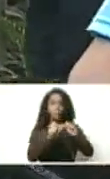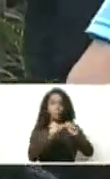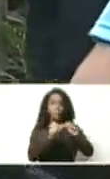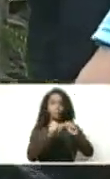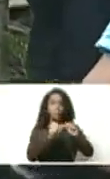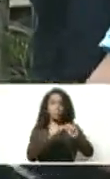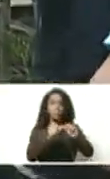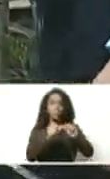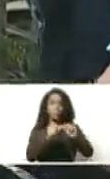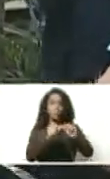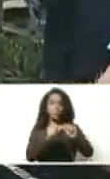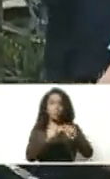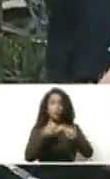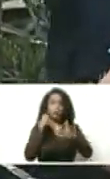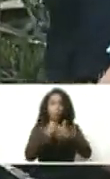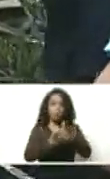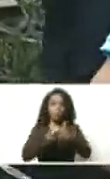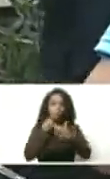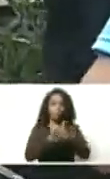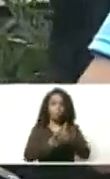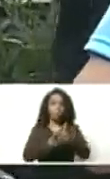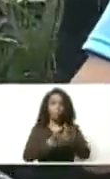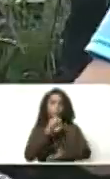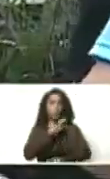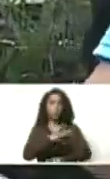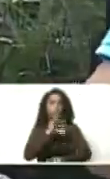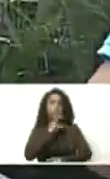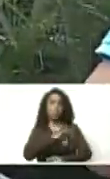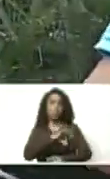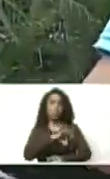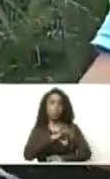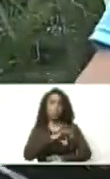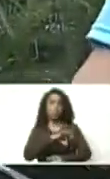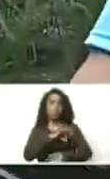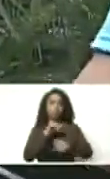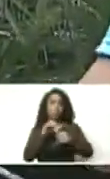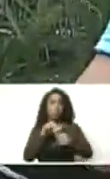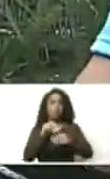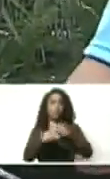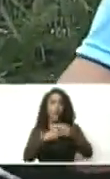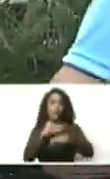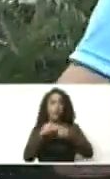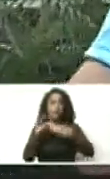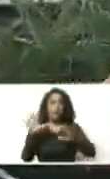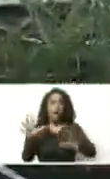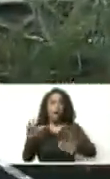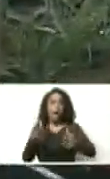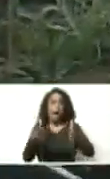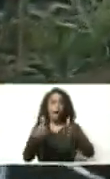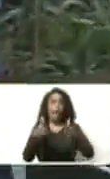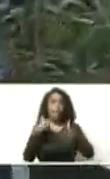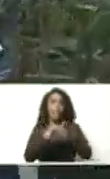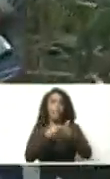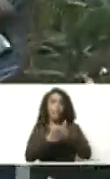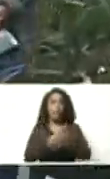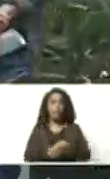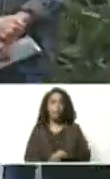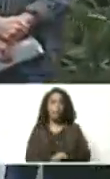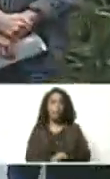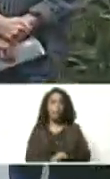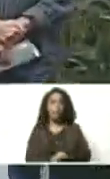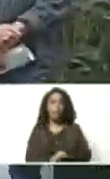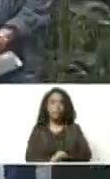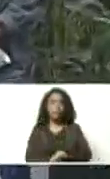seguir perseverando. Que el socialismo se conquista peleando. ¿Qué te